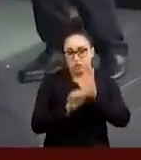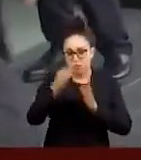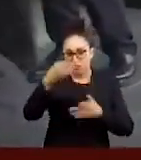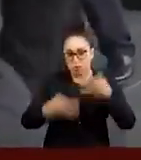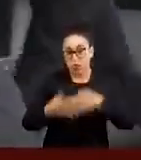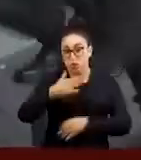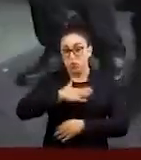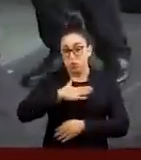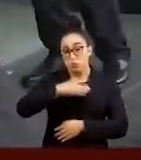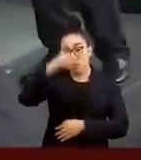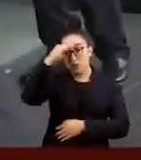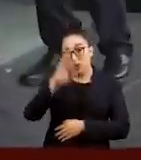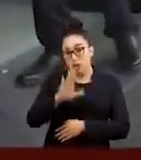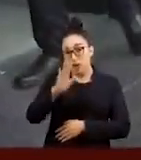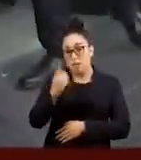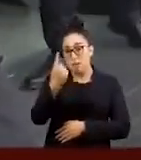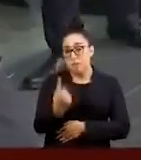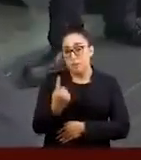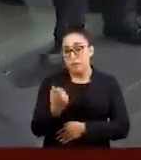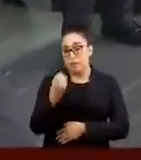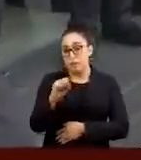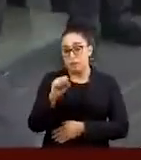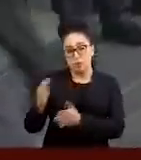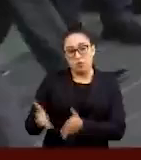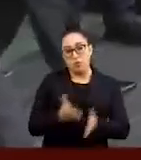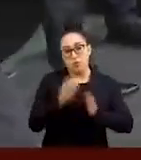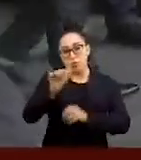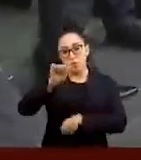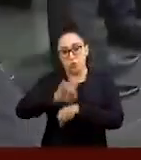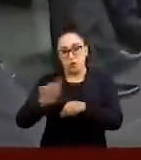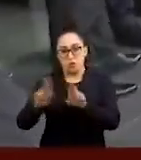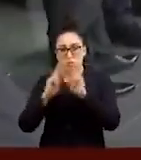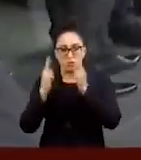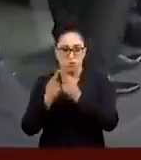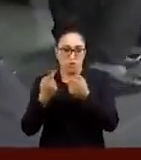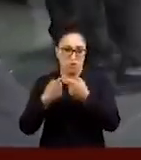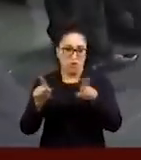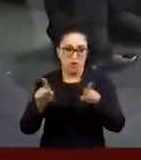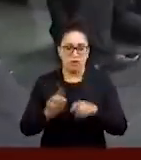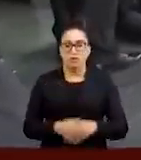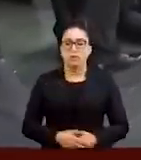propio 1 de septiembre en una sesión distinta a la de la instalación.